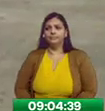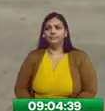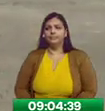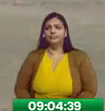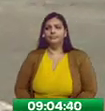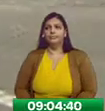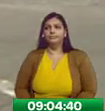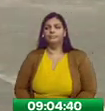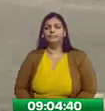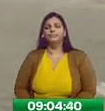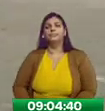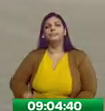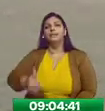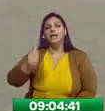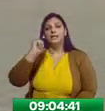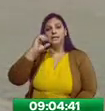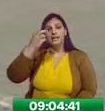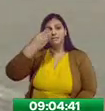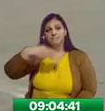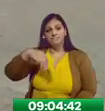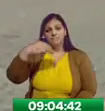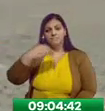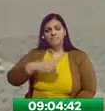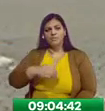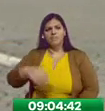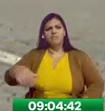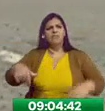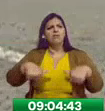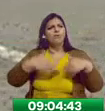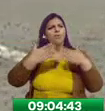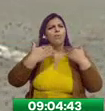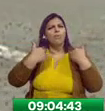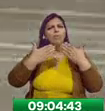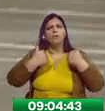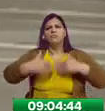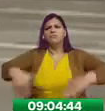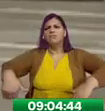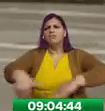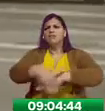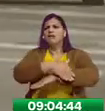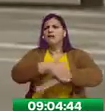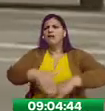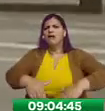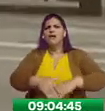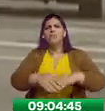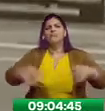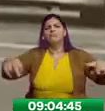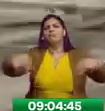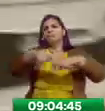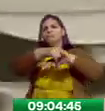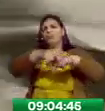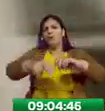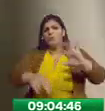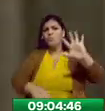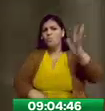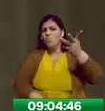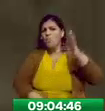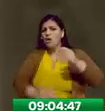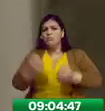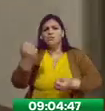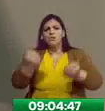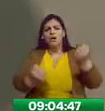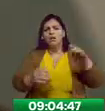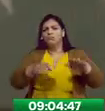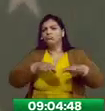fue un miércoles distinto esas calles esas esquinas de donde antes se imponía el ruido ensordecedor producto del paso